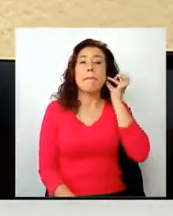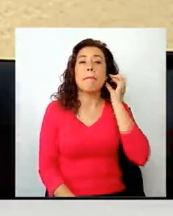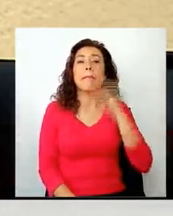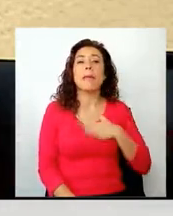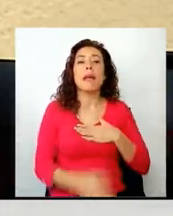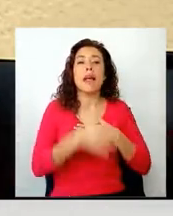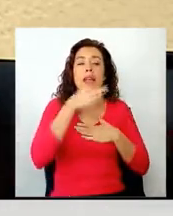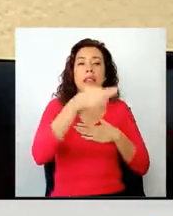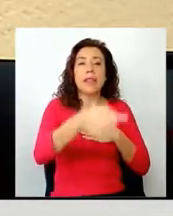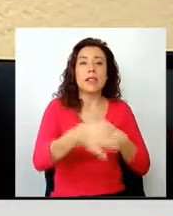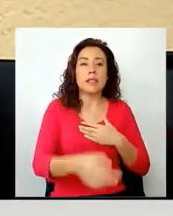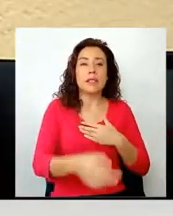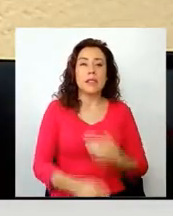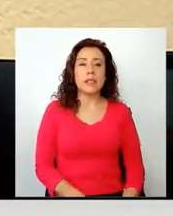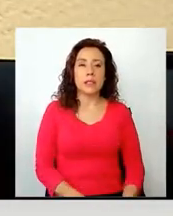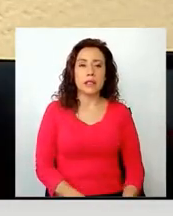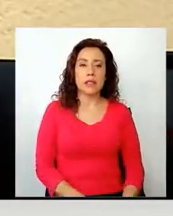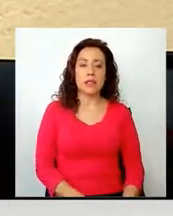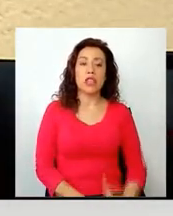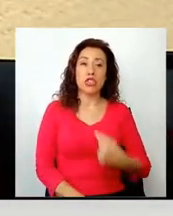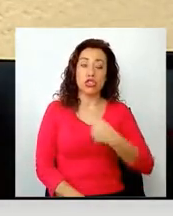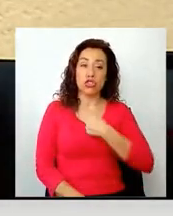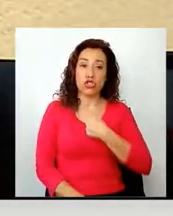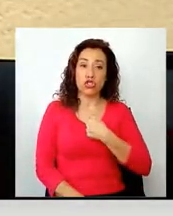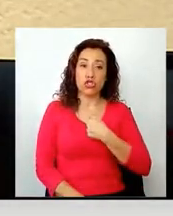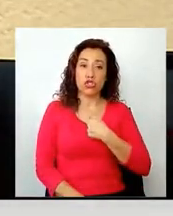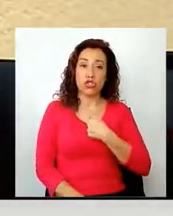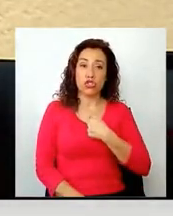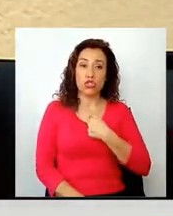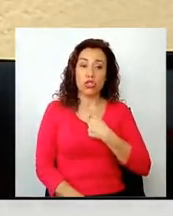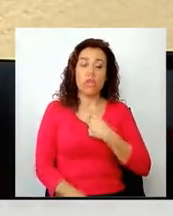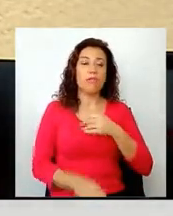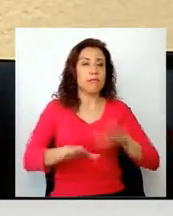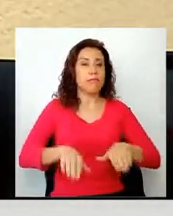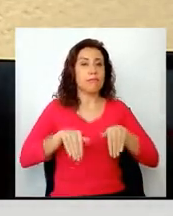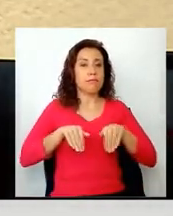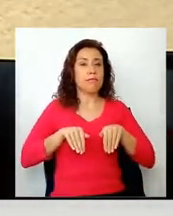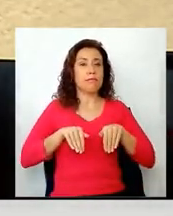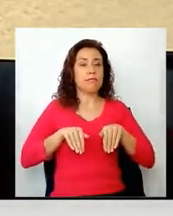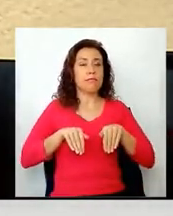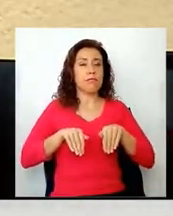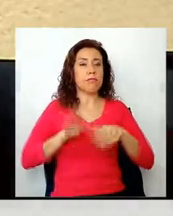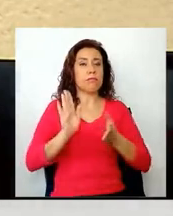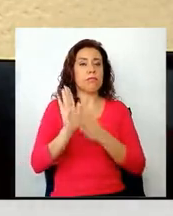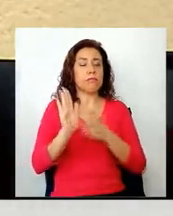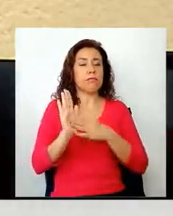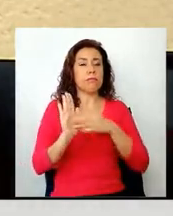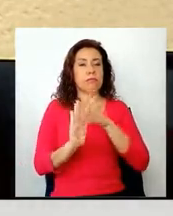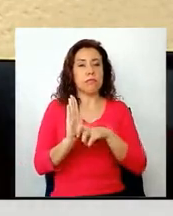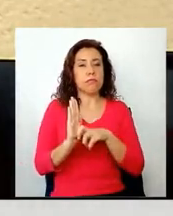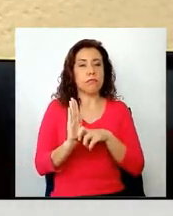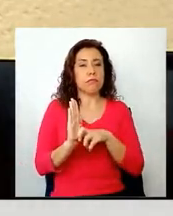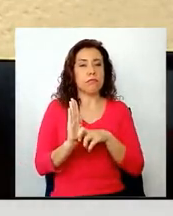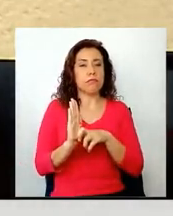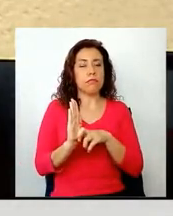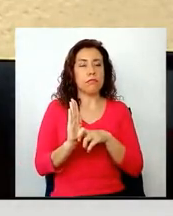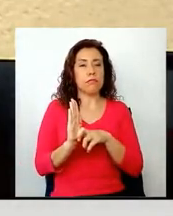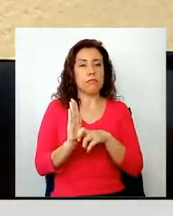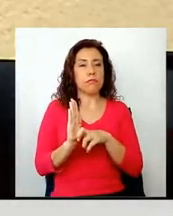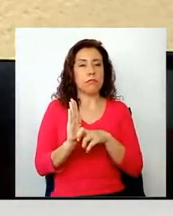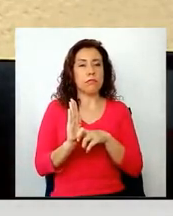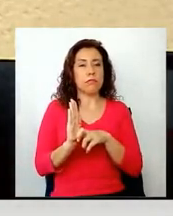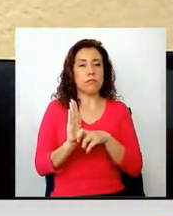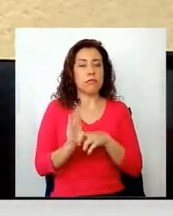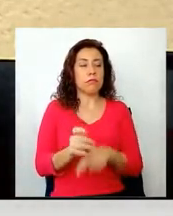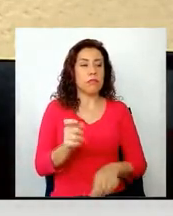intermedio que yo en este caso voy a obtenerme respecto a este proyecto toda vez que quienes somos y venimos